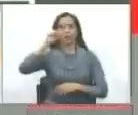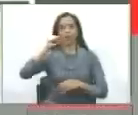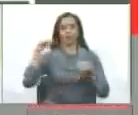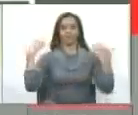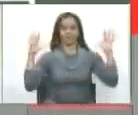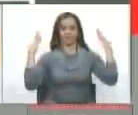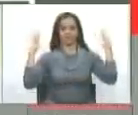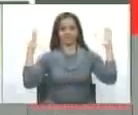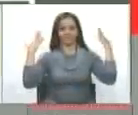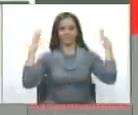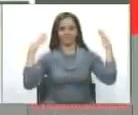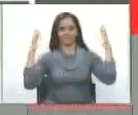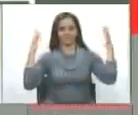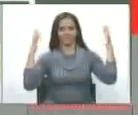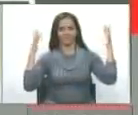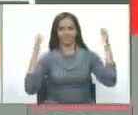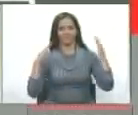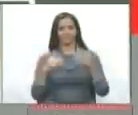Y decirles, Diosdado,